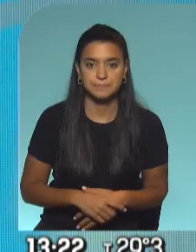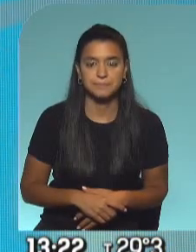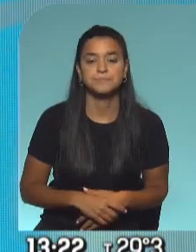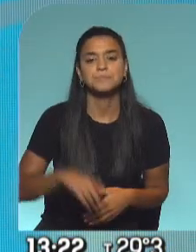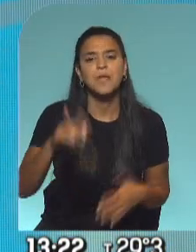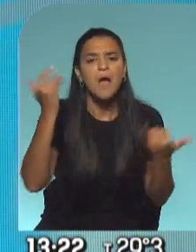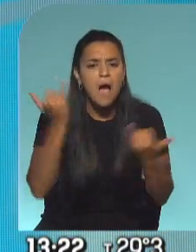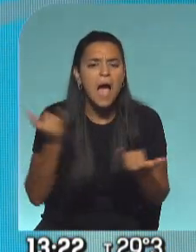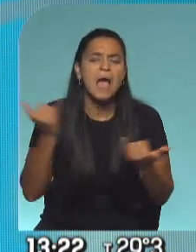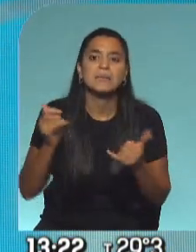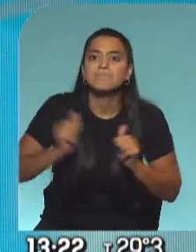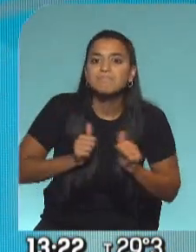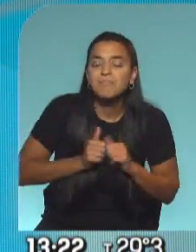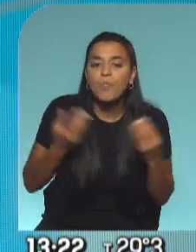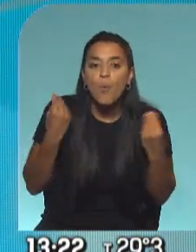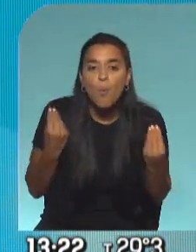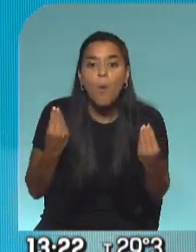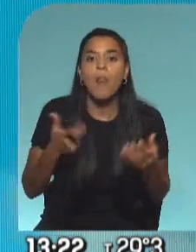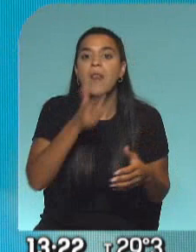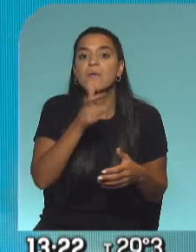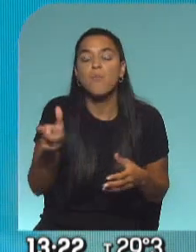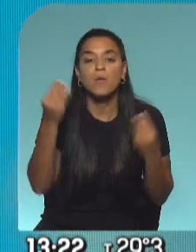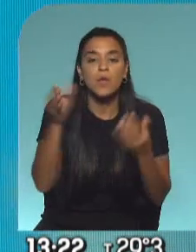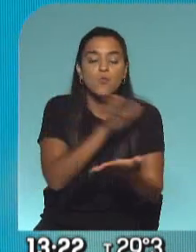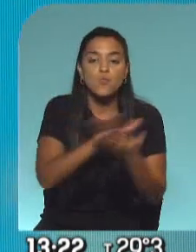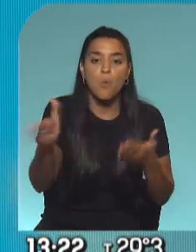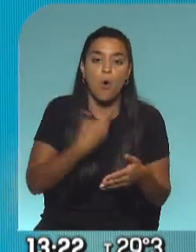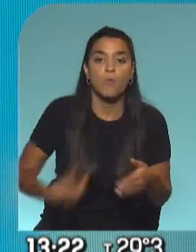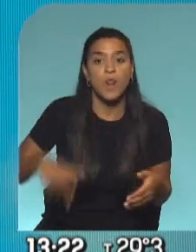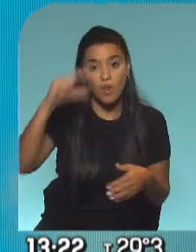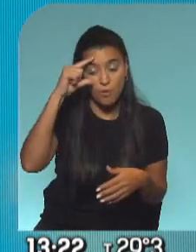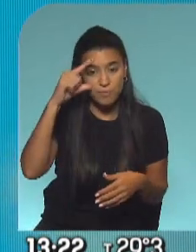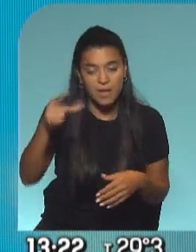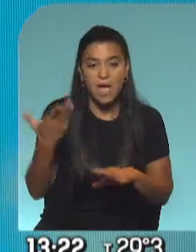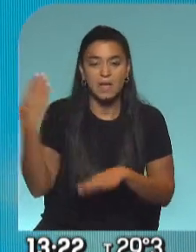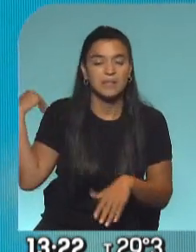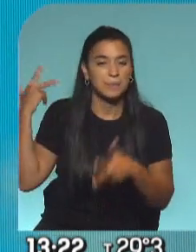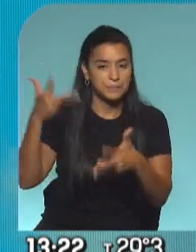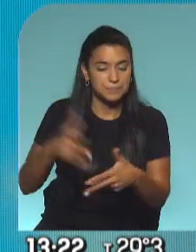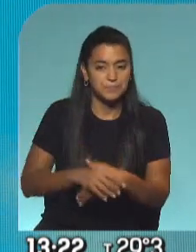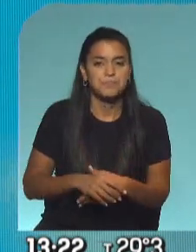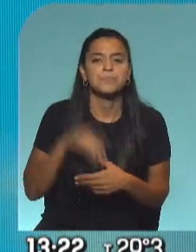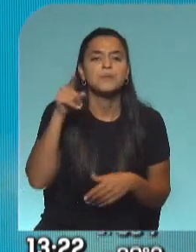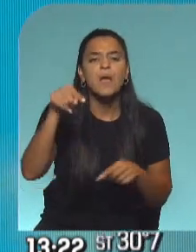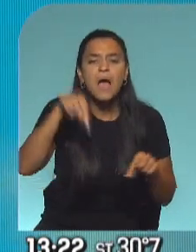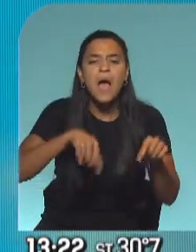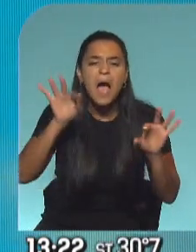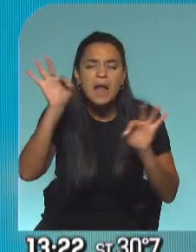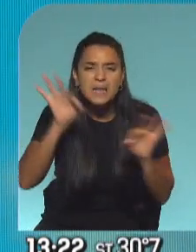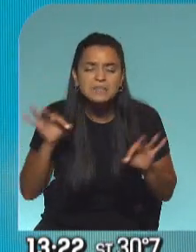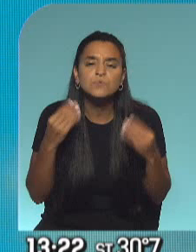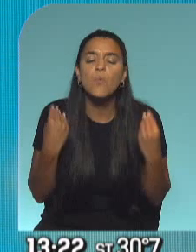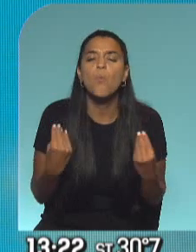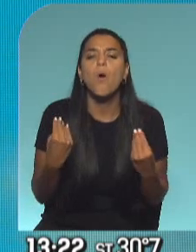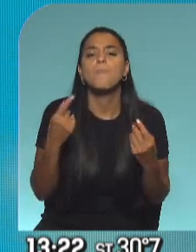Y hay muchísima expectativa de cuál va a ser la respuesta del nuevo gobierno de Joe Biden, como veíamos recién. Y vamos a analizar ahora cuáles son